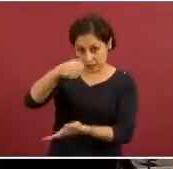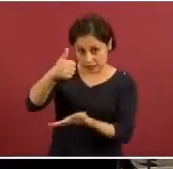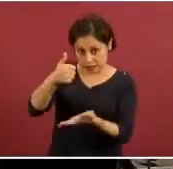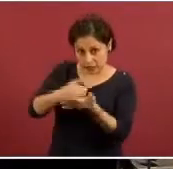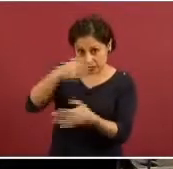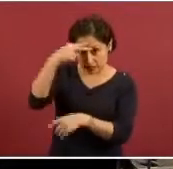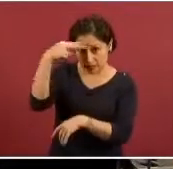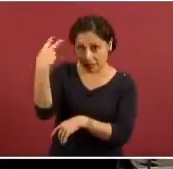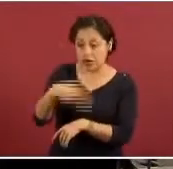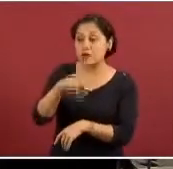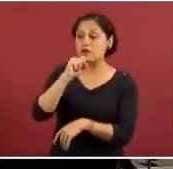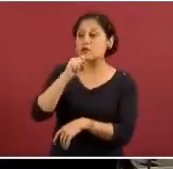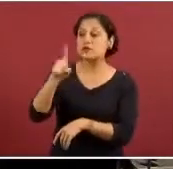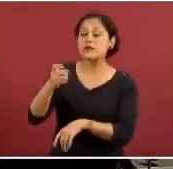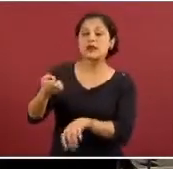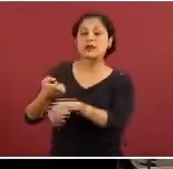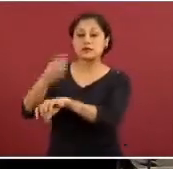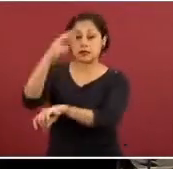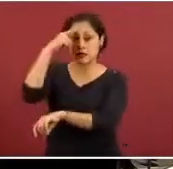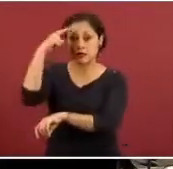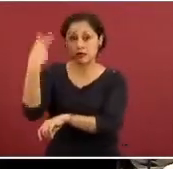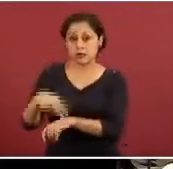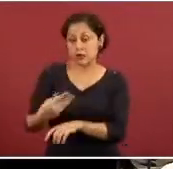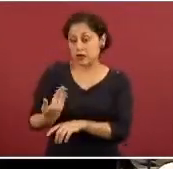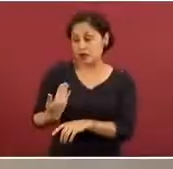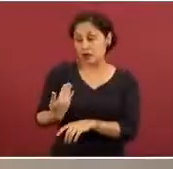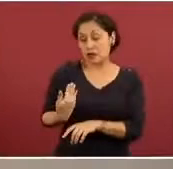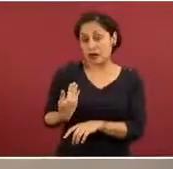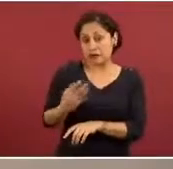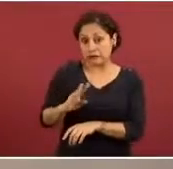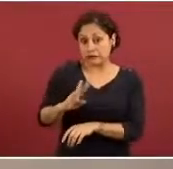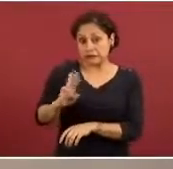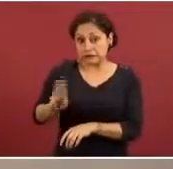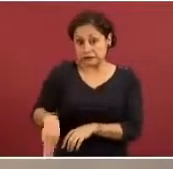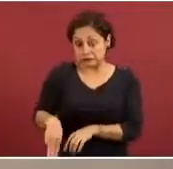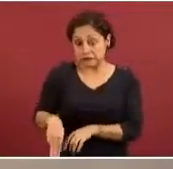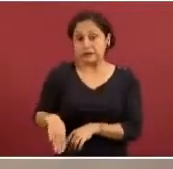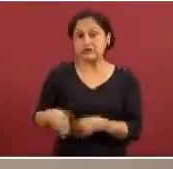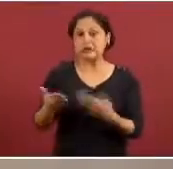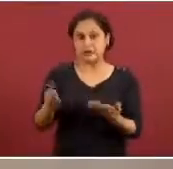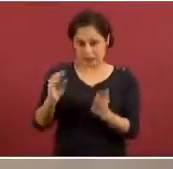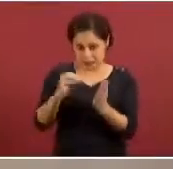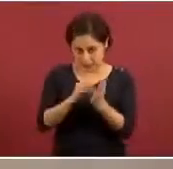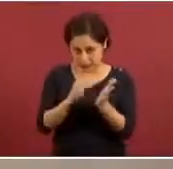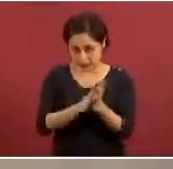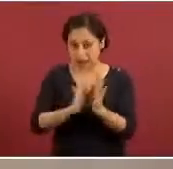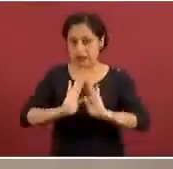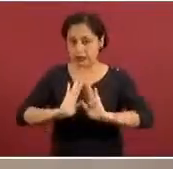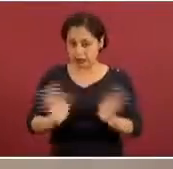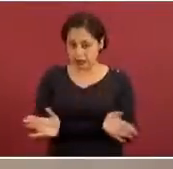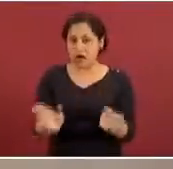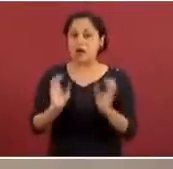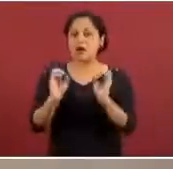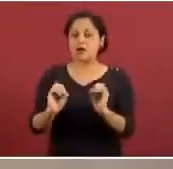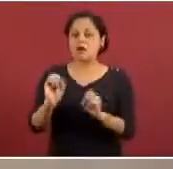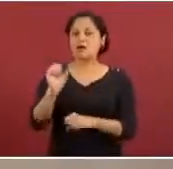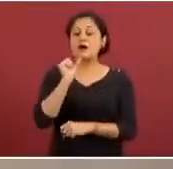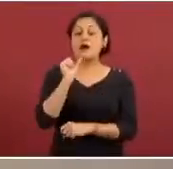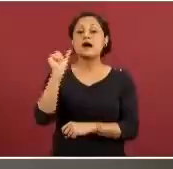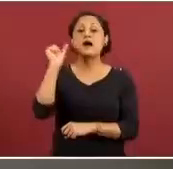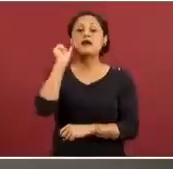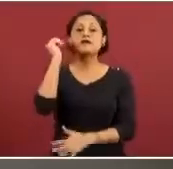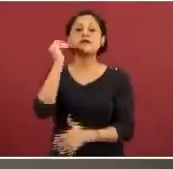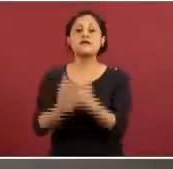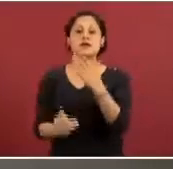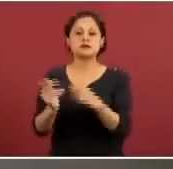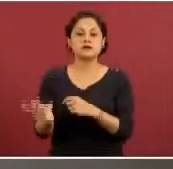del Estado de México, que fueron los más recientes en las últimas horas? Y una pregunta que quedó pendiente ayer, subsecretario, sobre la